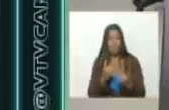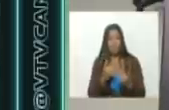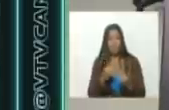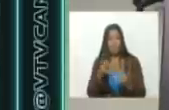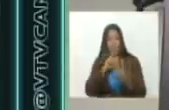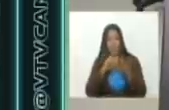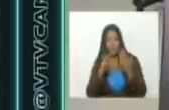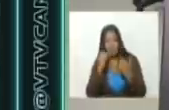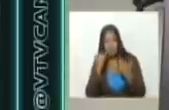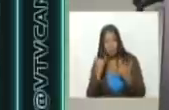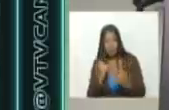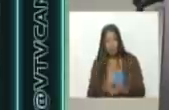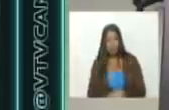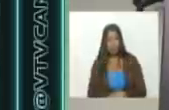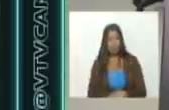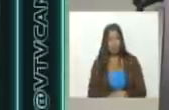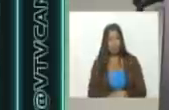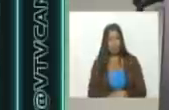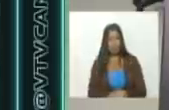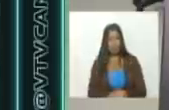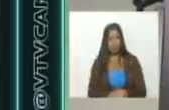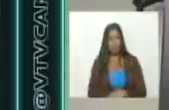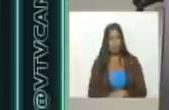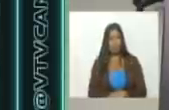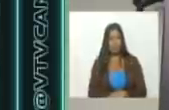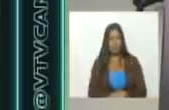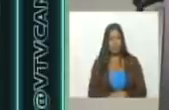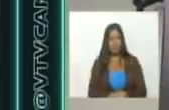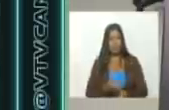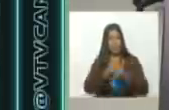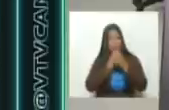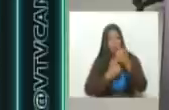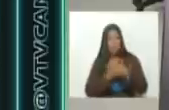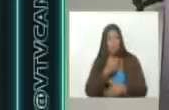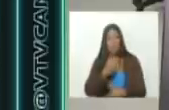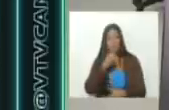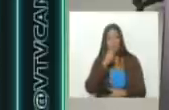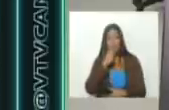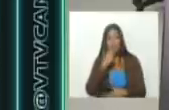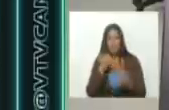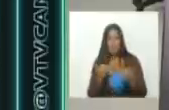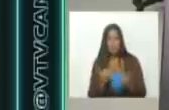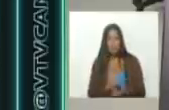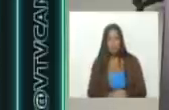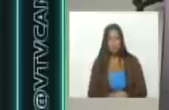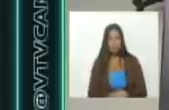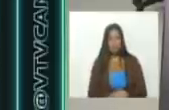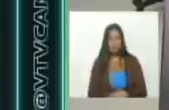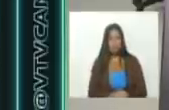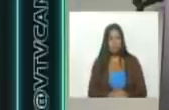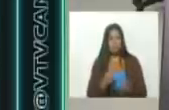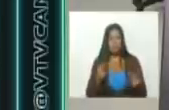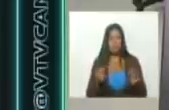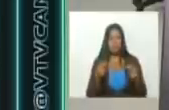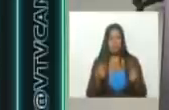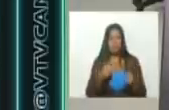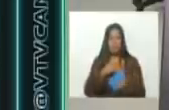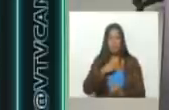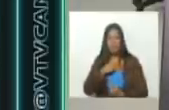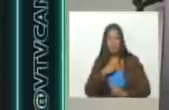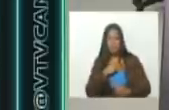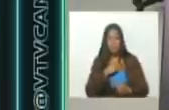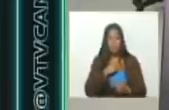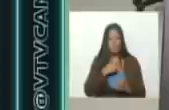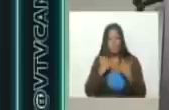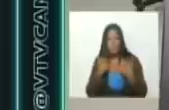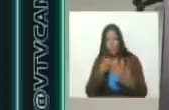leer, porque no trae la lente. Tito Nieves, el amor más bonito. Pero tiene que poner música más antigua de la salsa. Sí, claro. Que es como la Diana. Música clásica, que es la